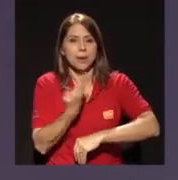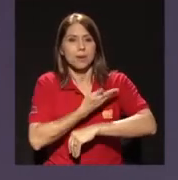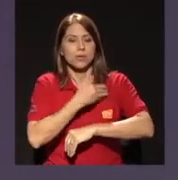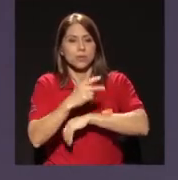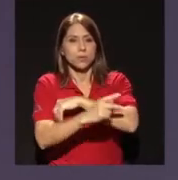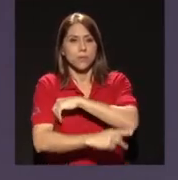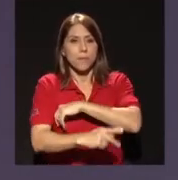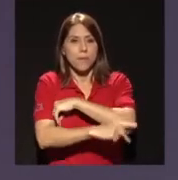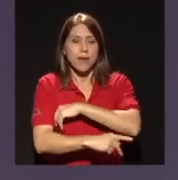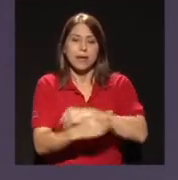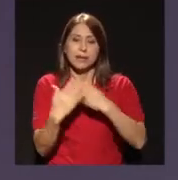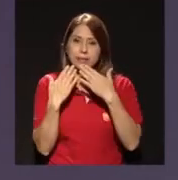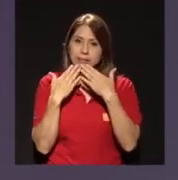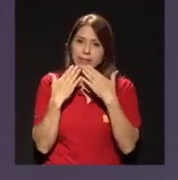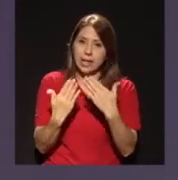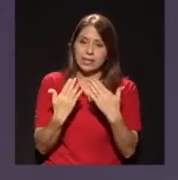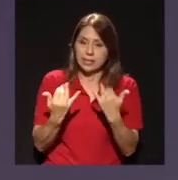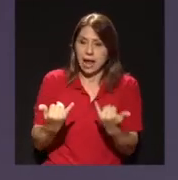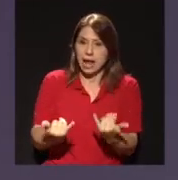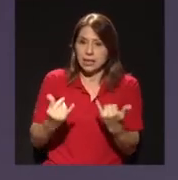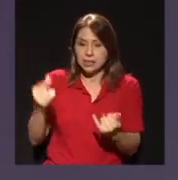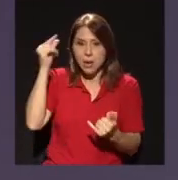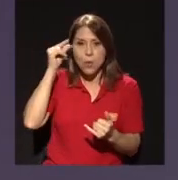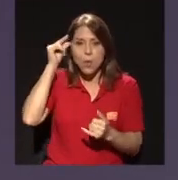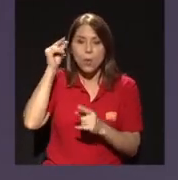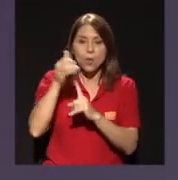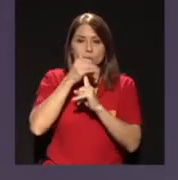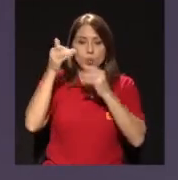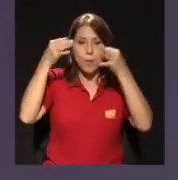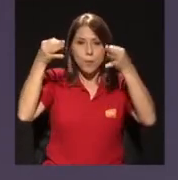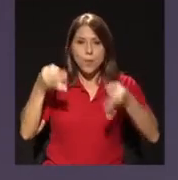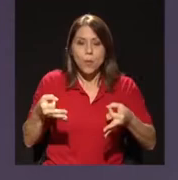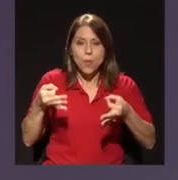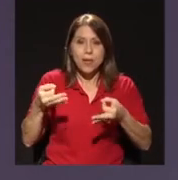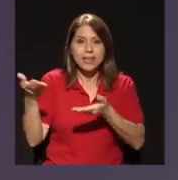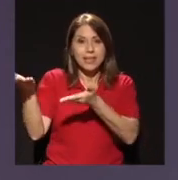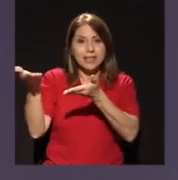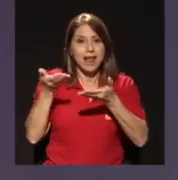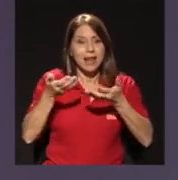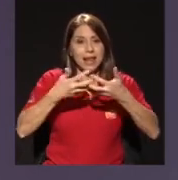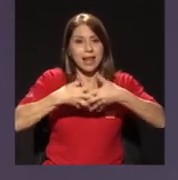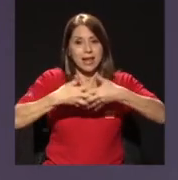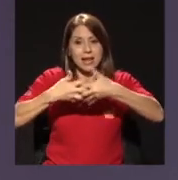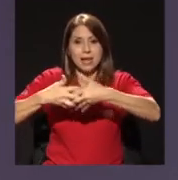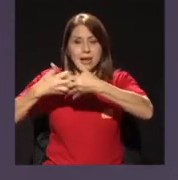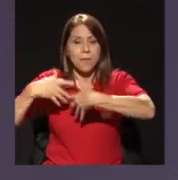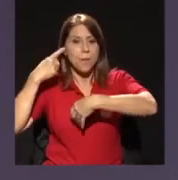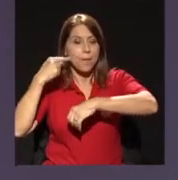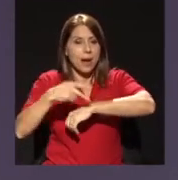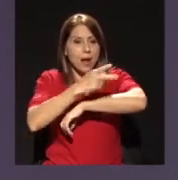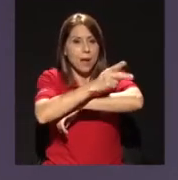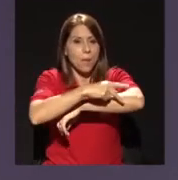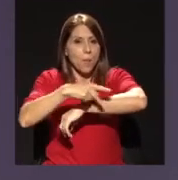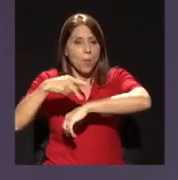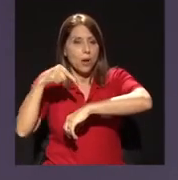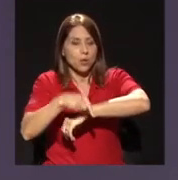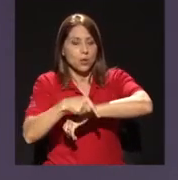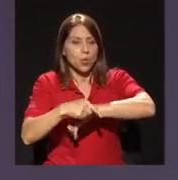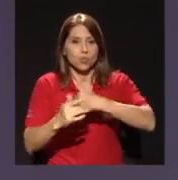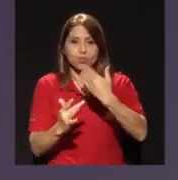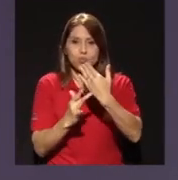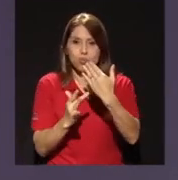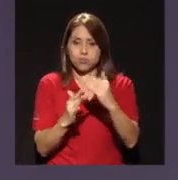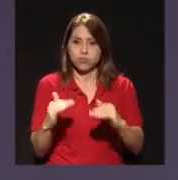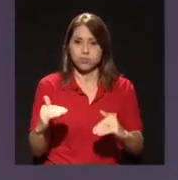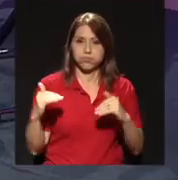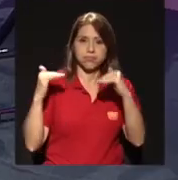Entonces, agradecer a esta administración que toma la decisión de traer un equipo portuario de muy alta tecnología